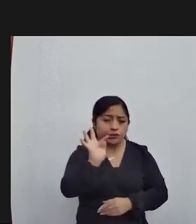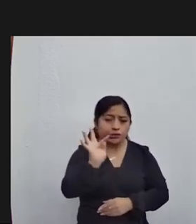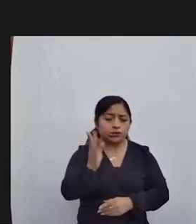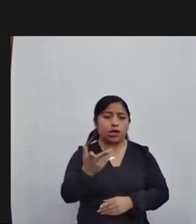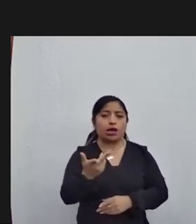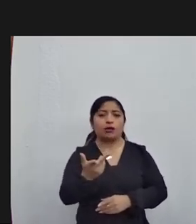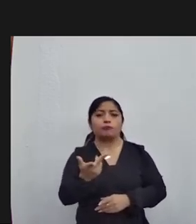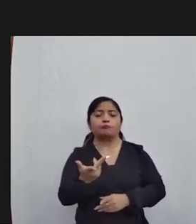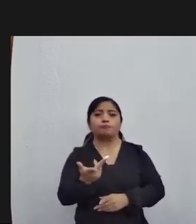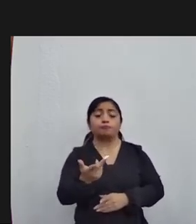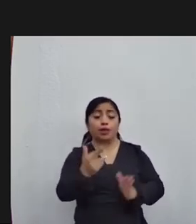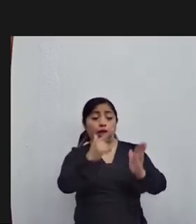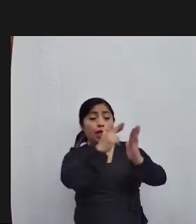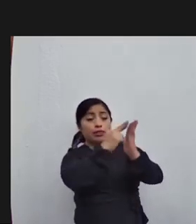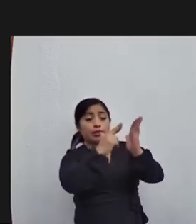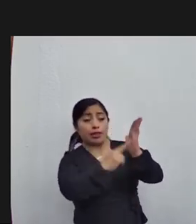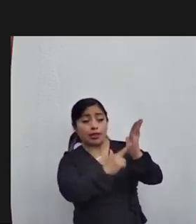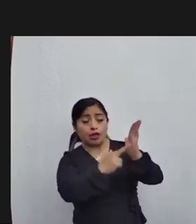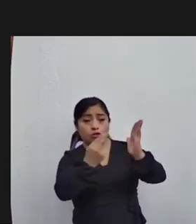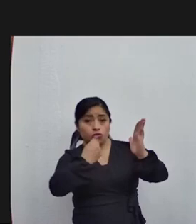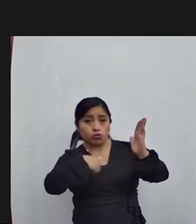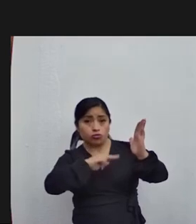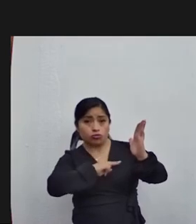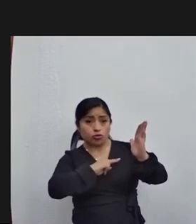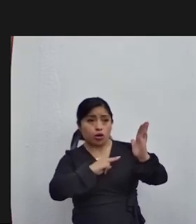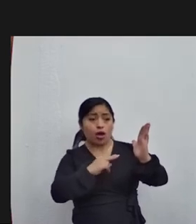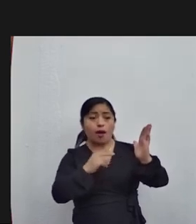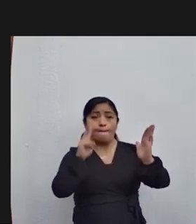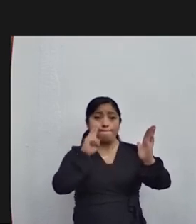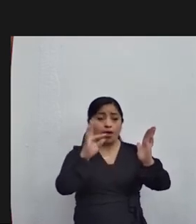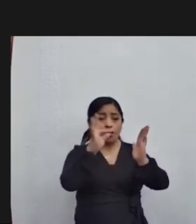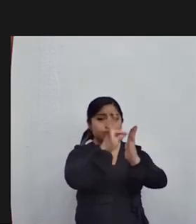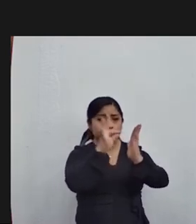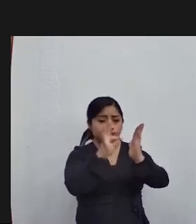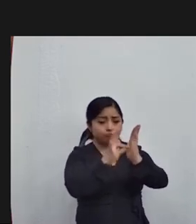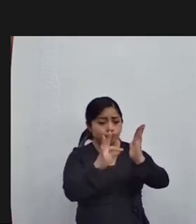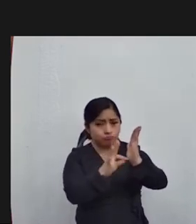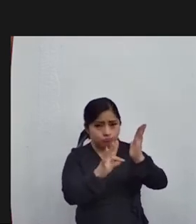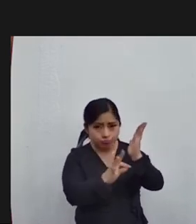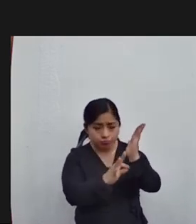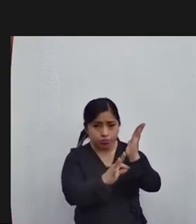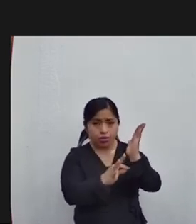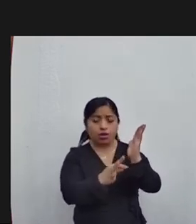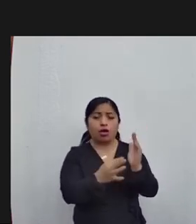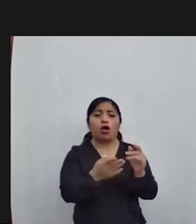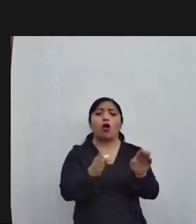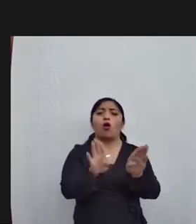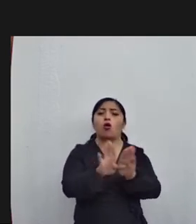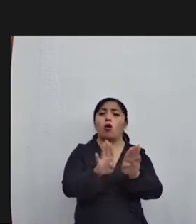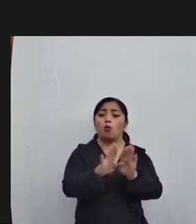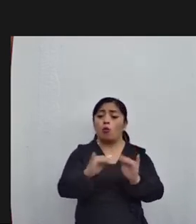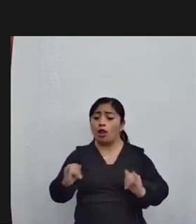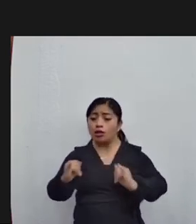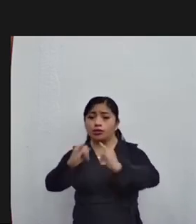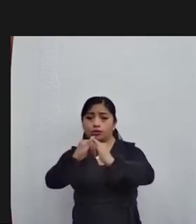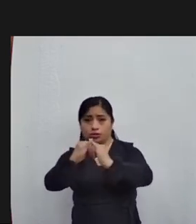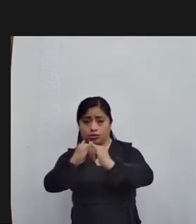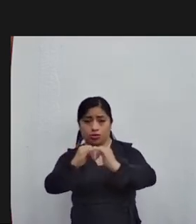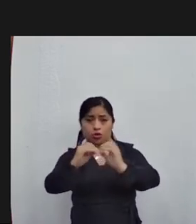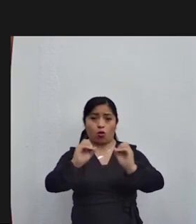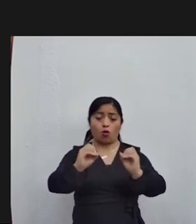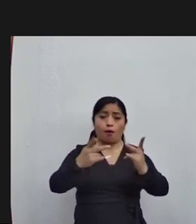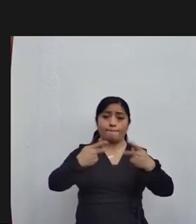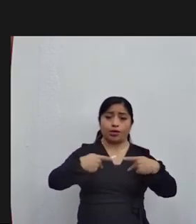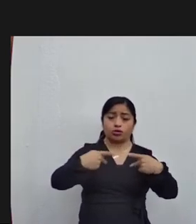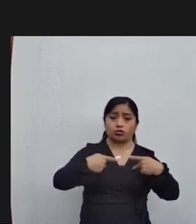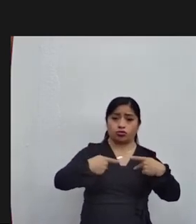nivel reglamento nos indicaran después un padrón o un listado de las instituciones o las personas jurídicas